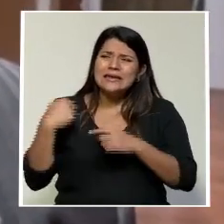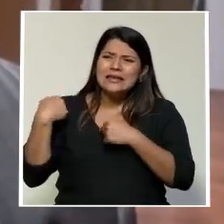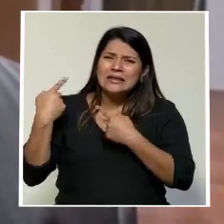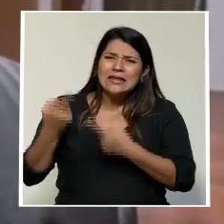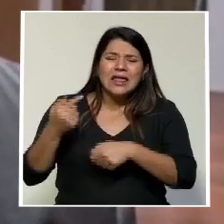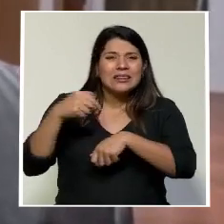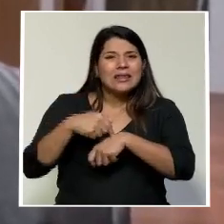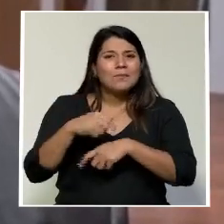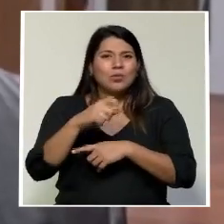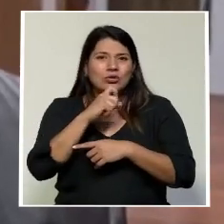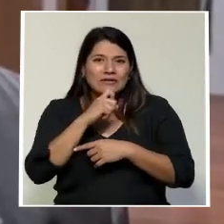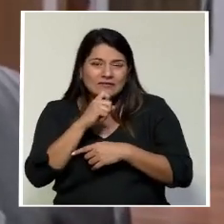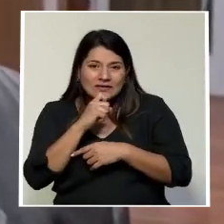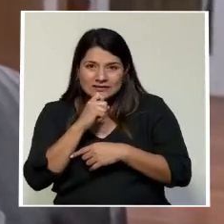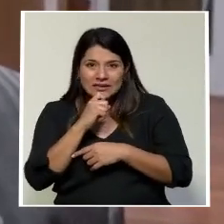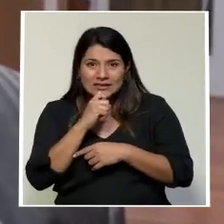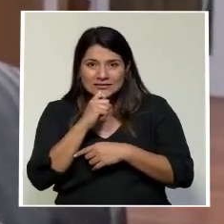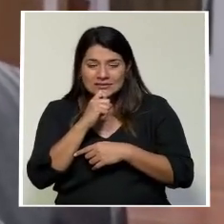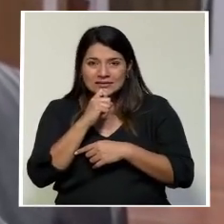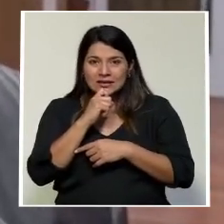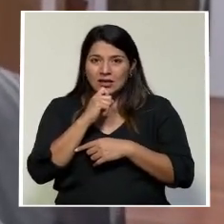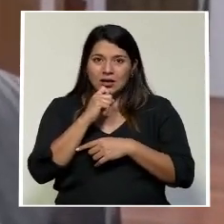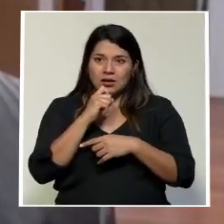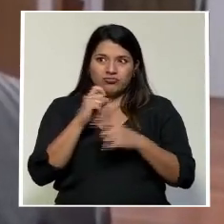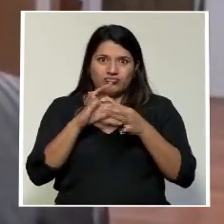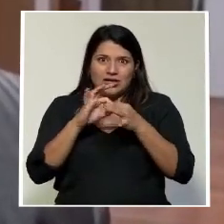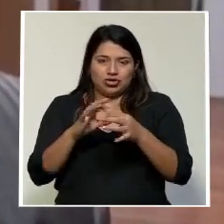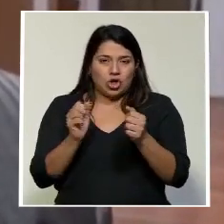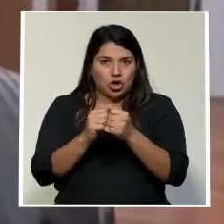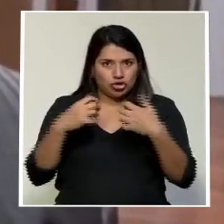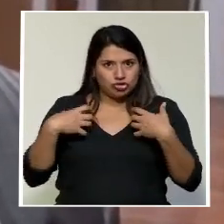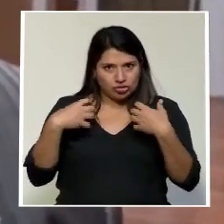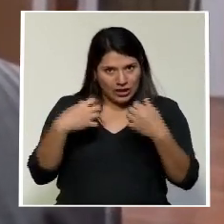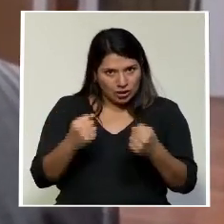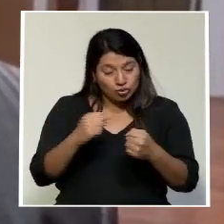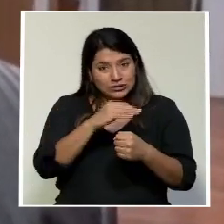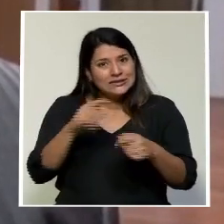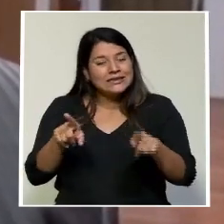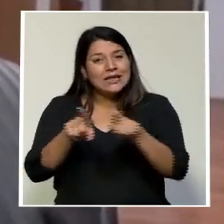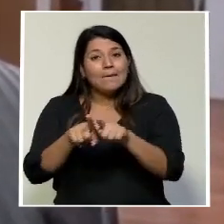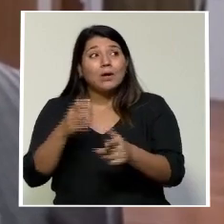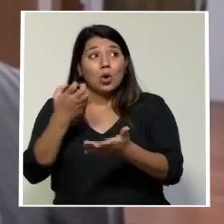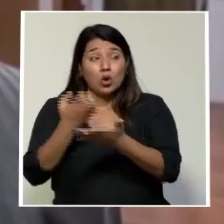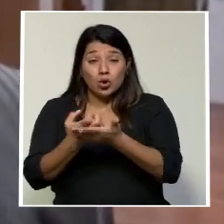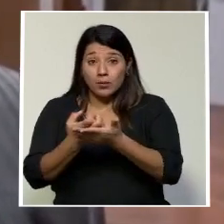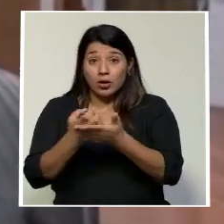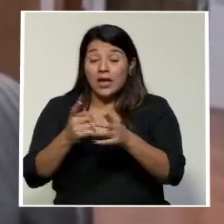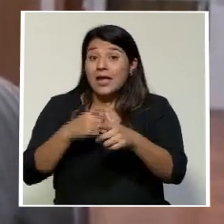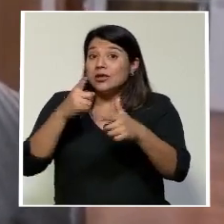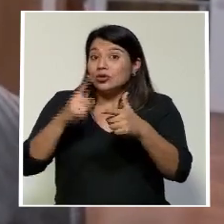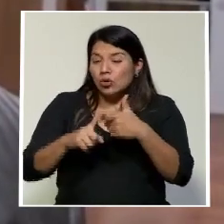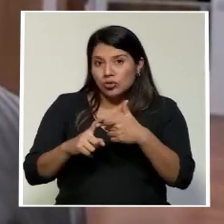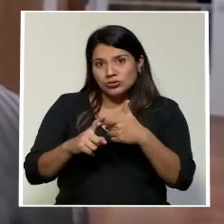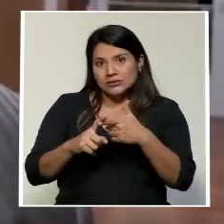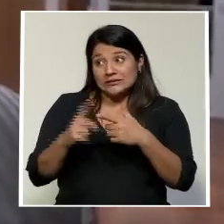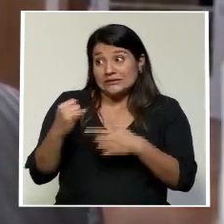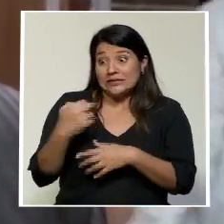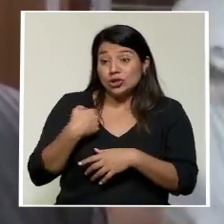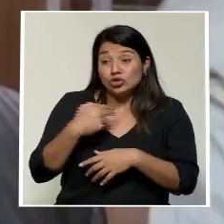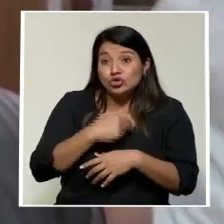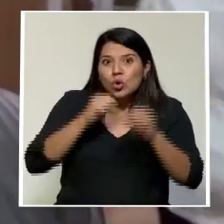aspectos sanitarios incluyendo también económicos y el hecho de que se pueda